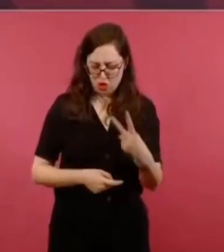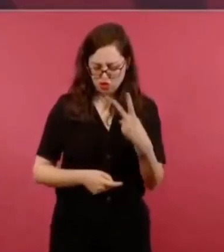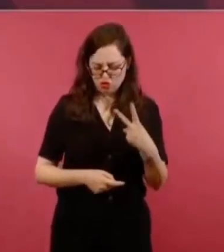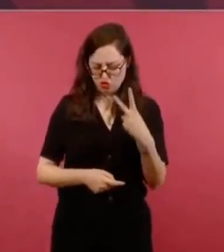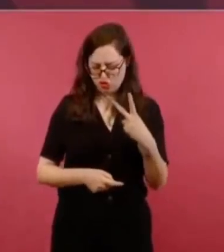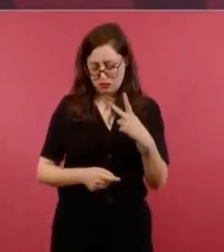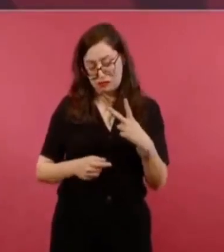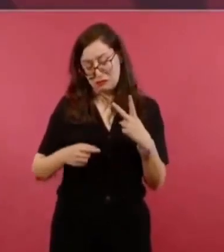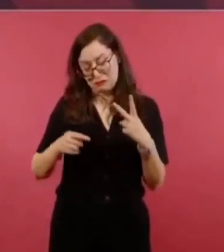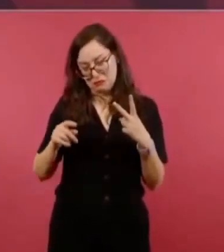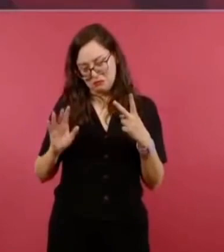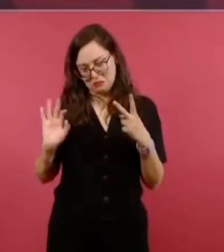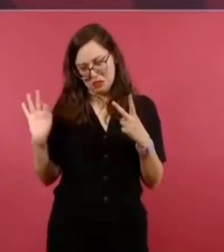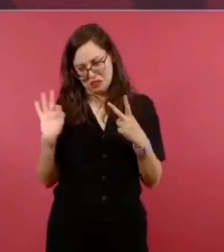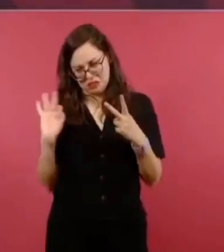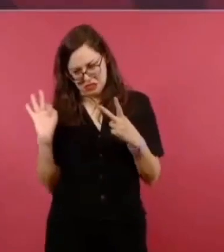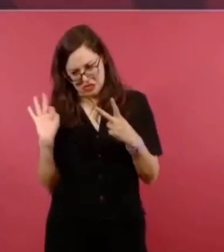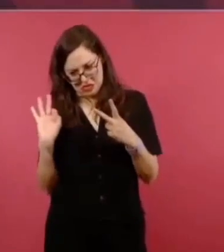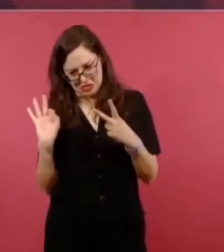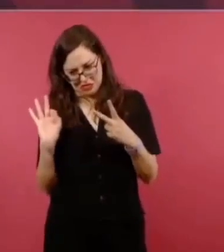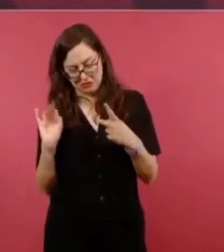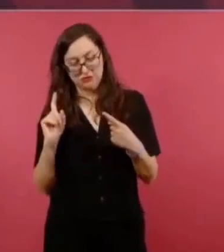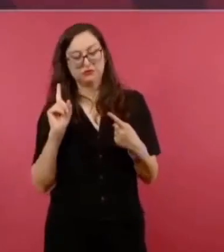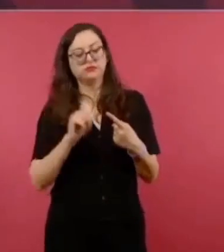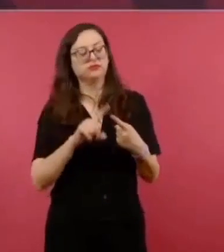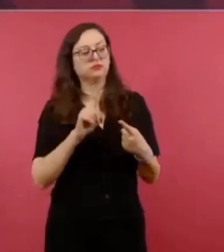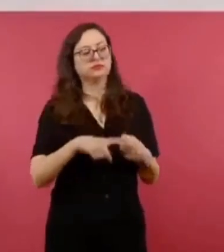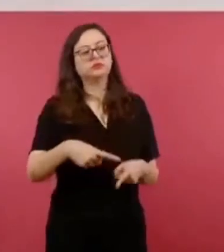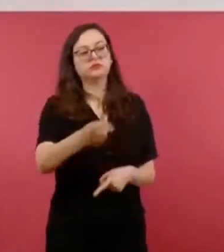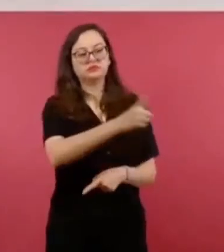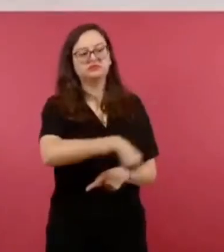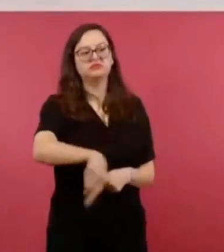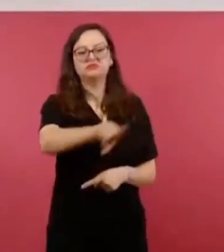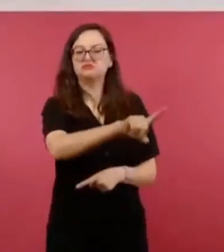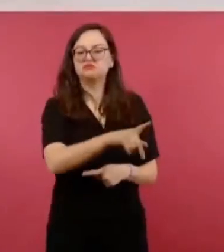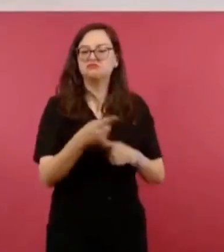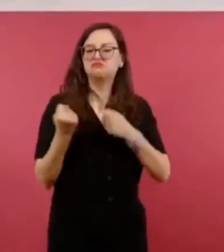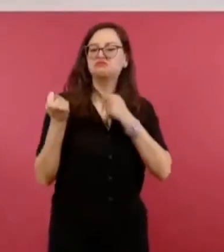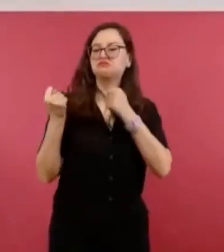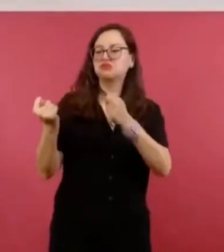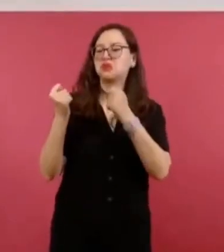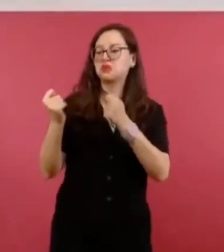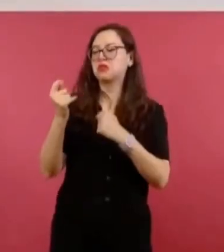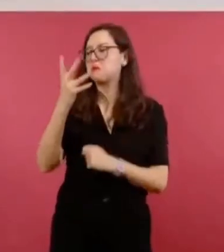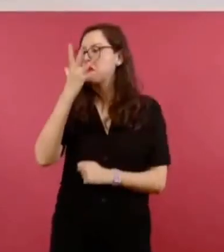conscientemente y son unos cinicazos,